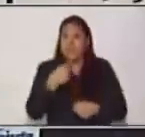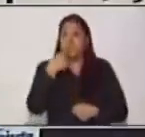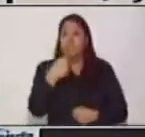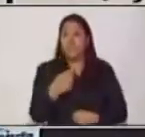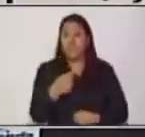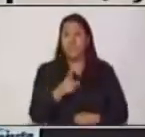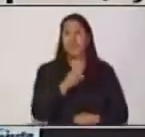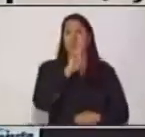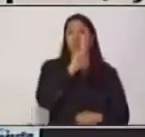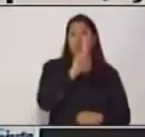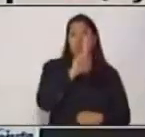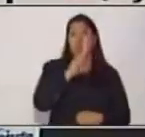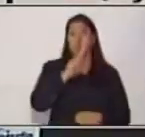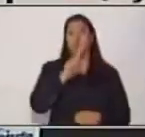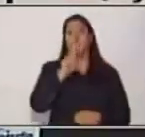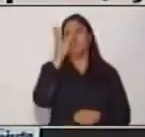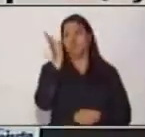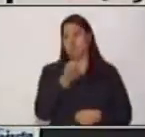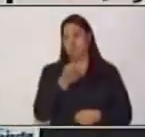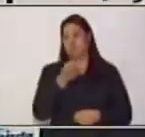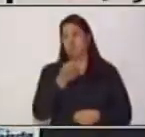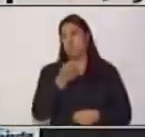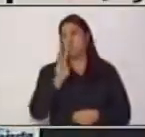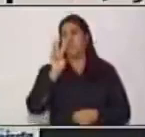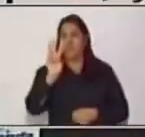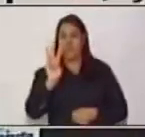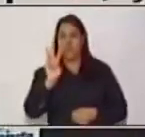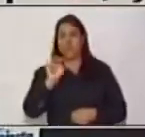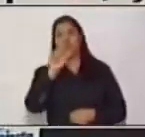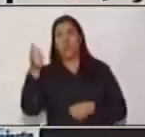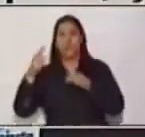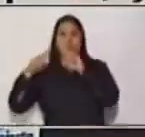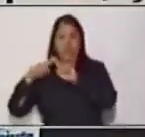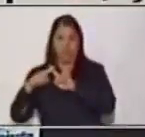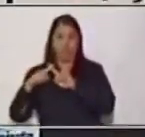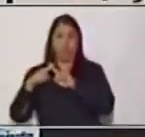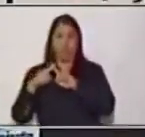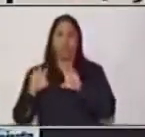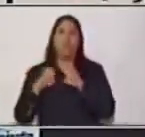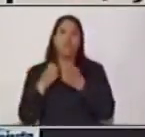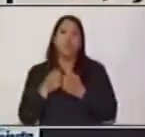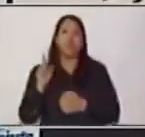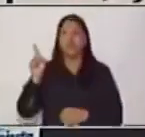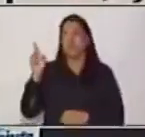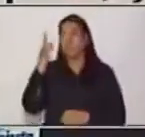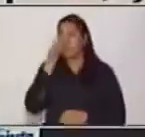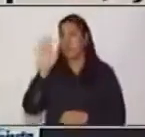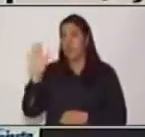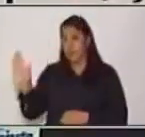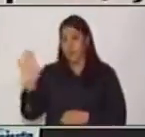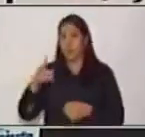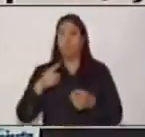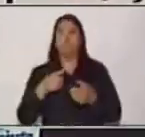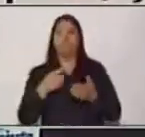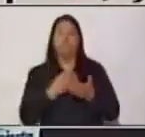X. Entonces, puedes observar que si Ana reparte X entre sus 3 amigos, X cantidad de